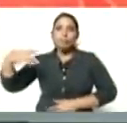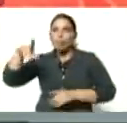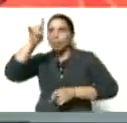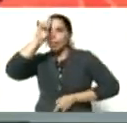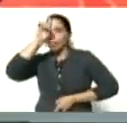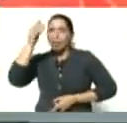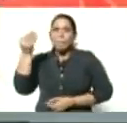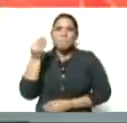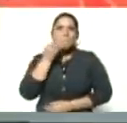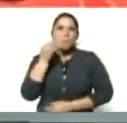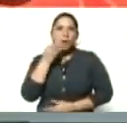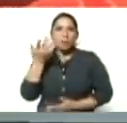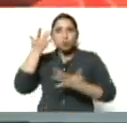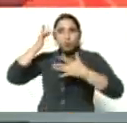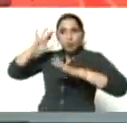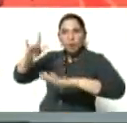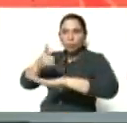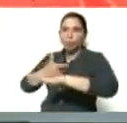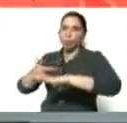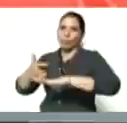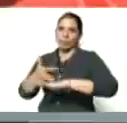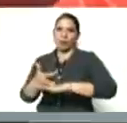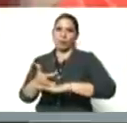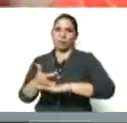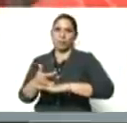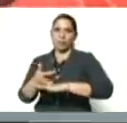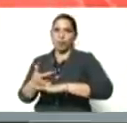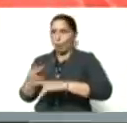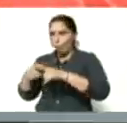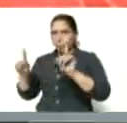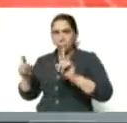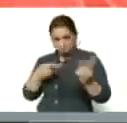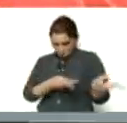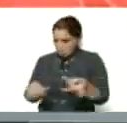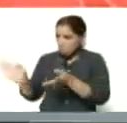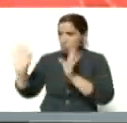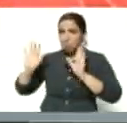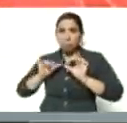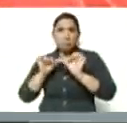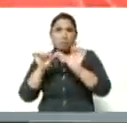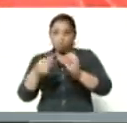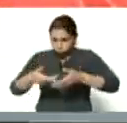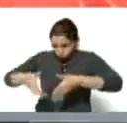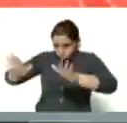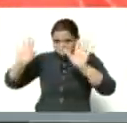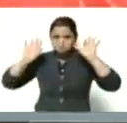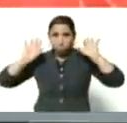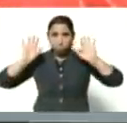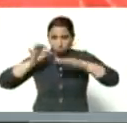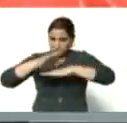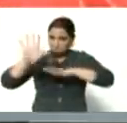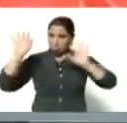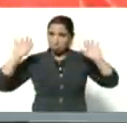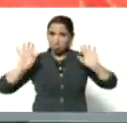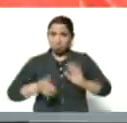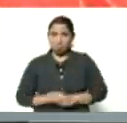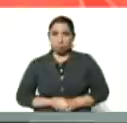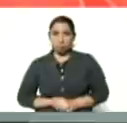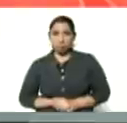bochorno de un supuesto gobierno interino paralelo. Bienvenido, que sigan, pues. Dejémosle.